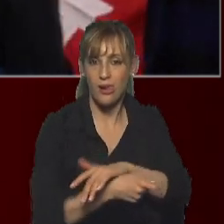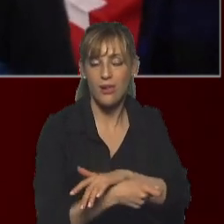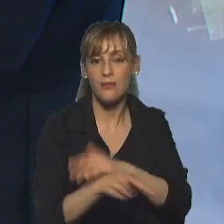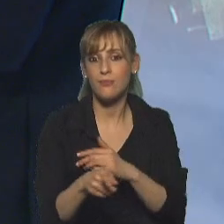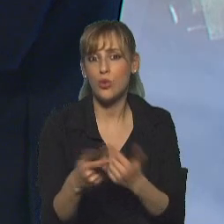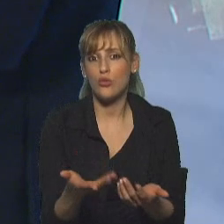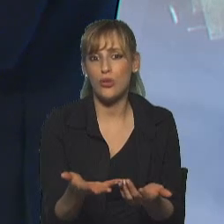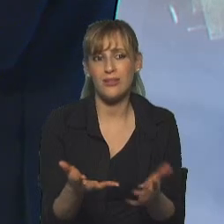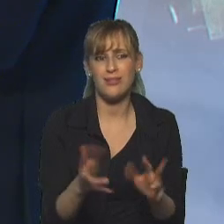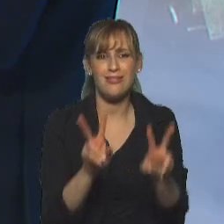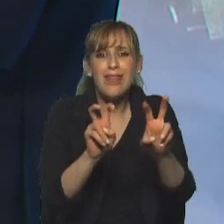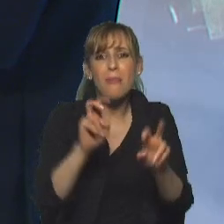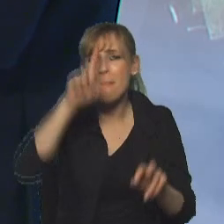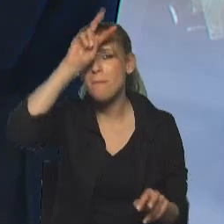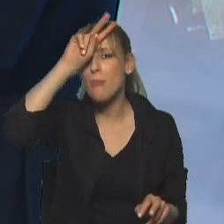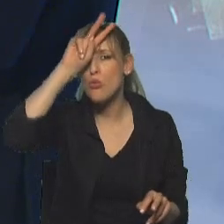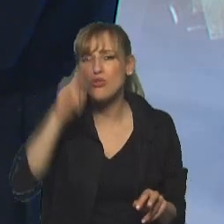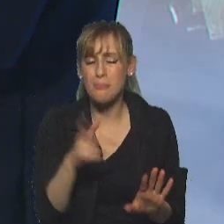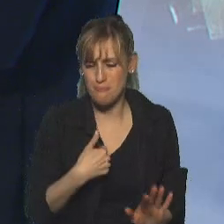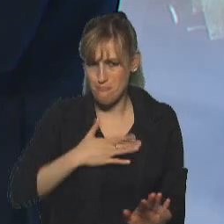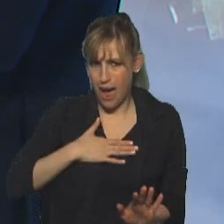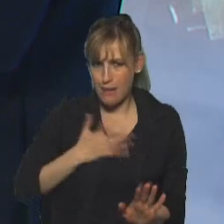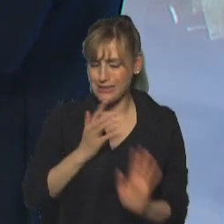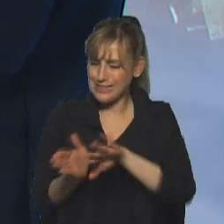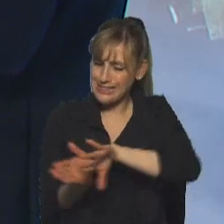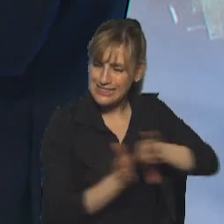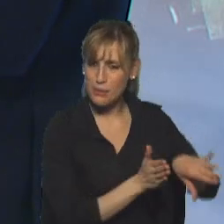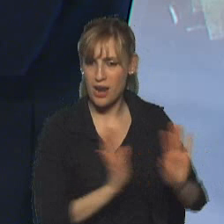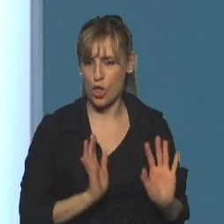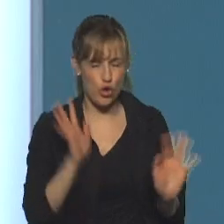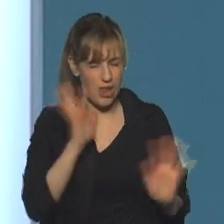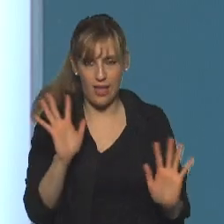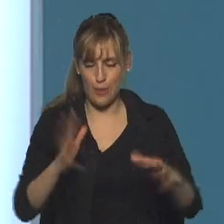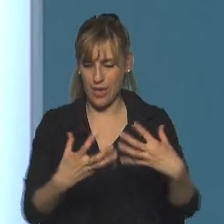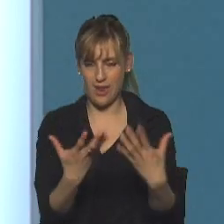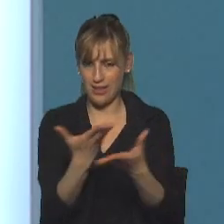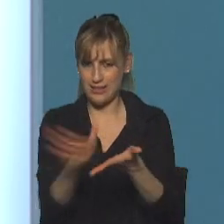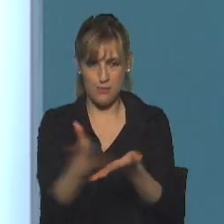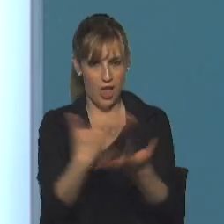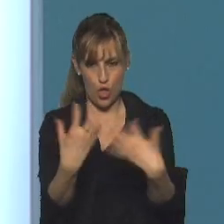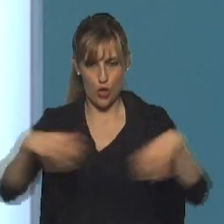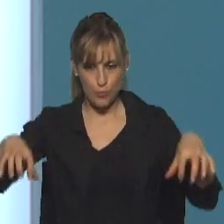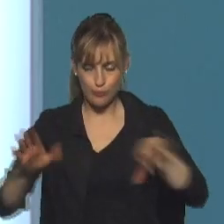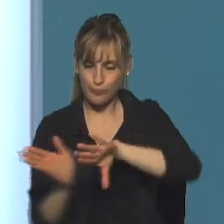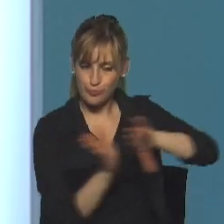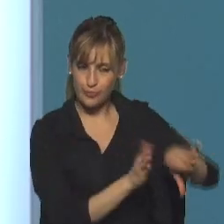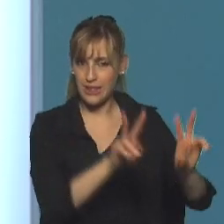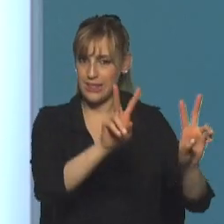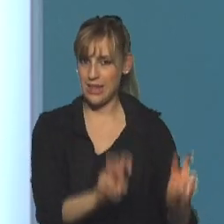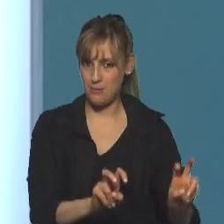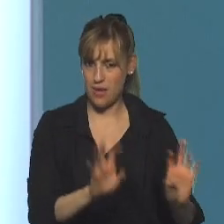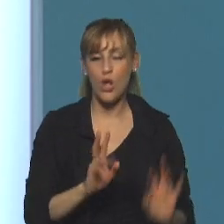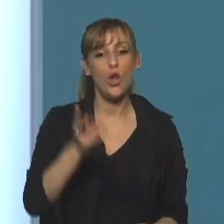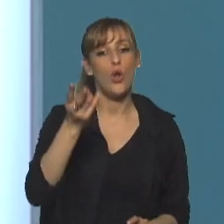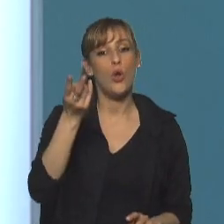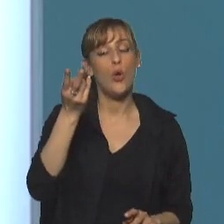conflictividad mapuche saquémosla como discurso porque efectivamente no es una realidad. El 99,9% de las comunidades mapuches son comunidades